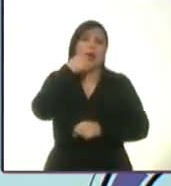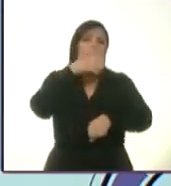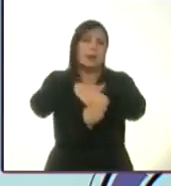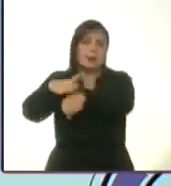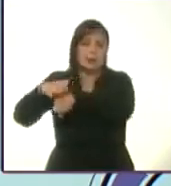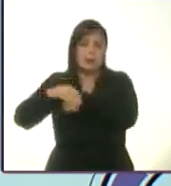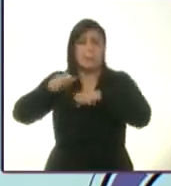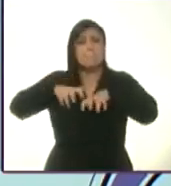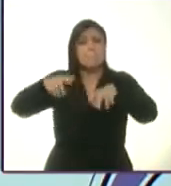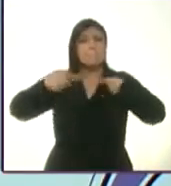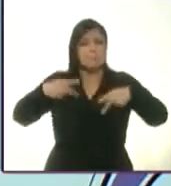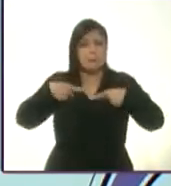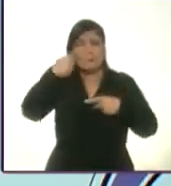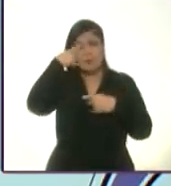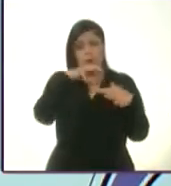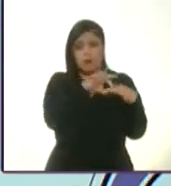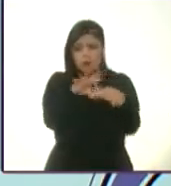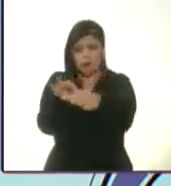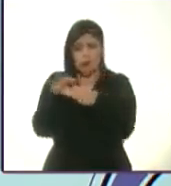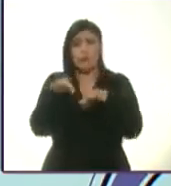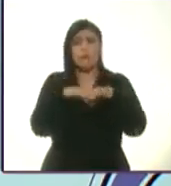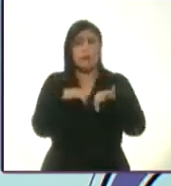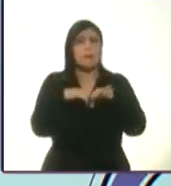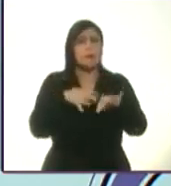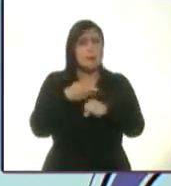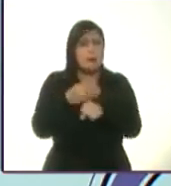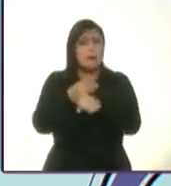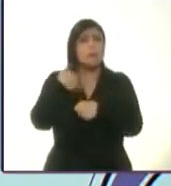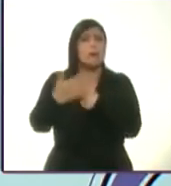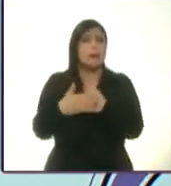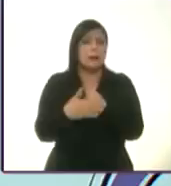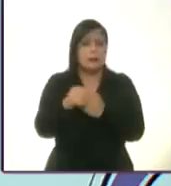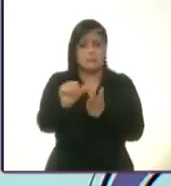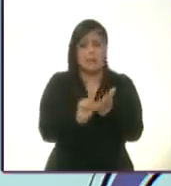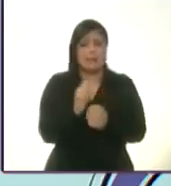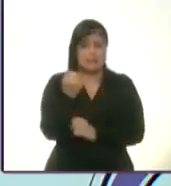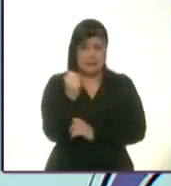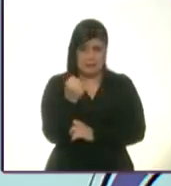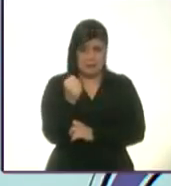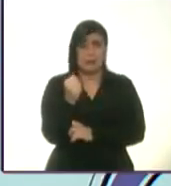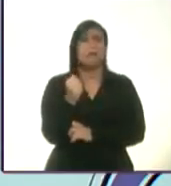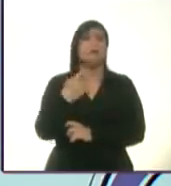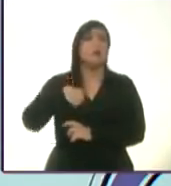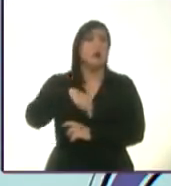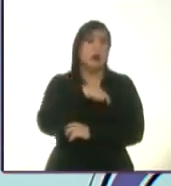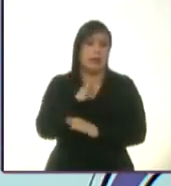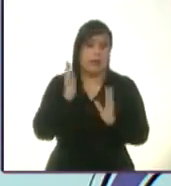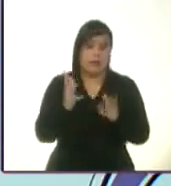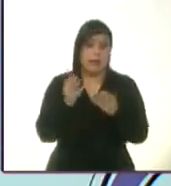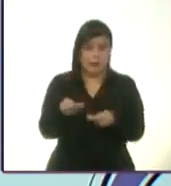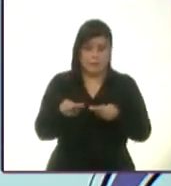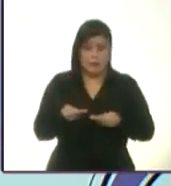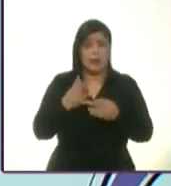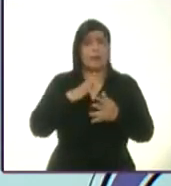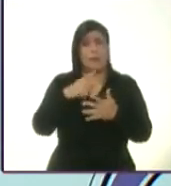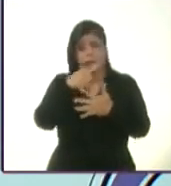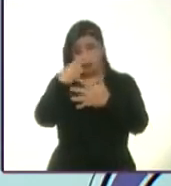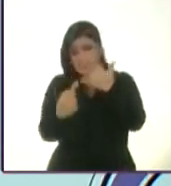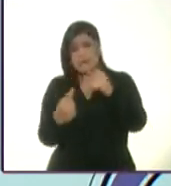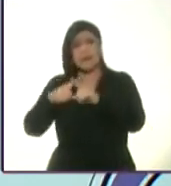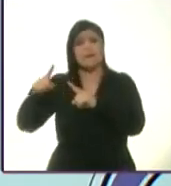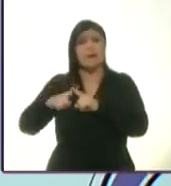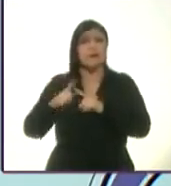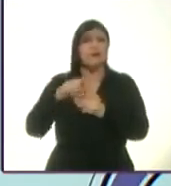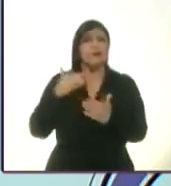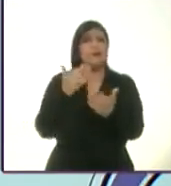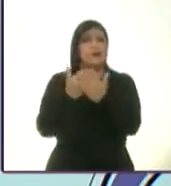la ciudadanía a que juntos trabajáramos para que este próximo mes de septiembre tengamos ya en nuestras manos las diferentes propuestas que